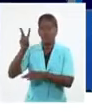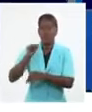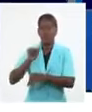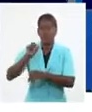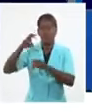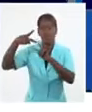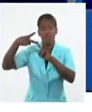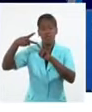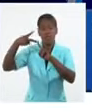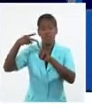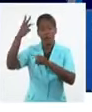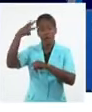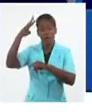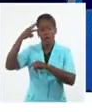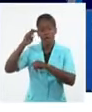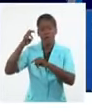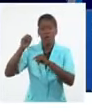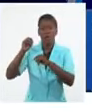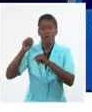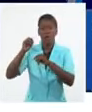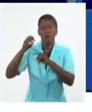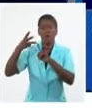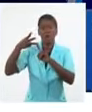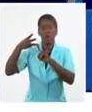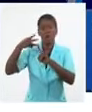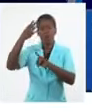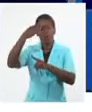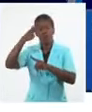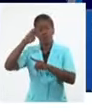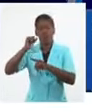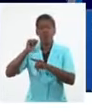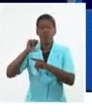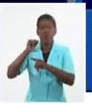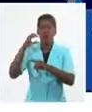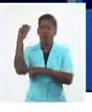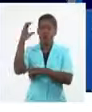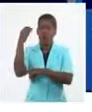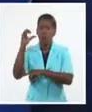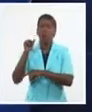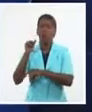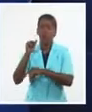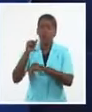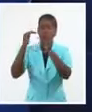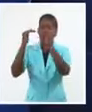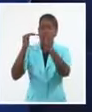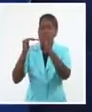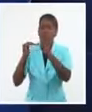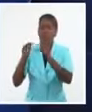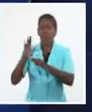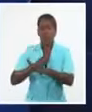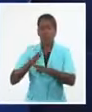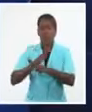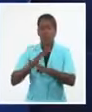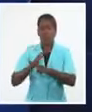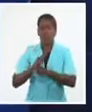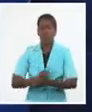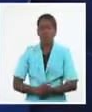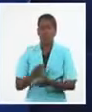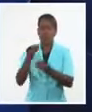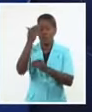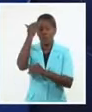que tiene 18, y Cuba, México 16, y Colombia y Chile 15. Bueno, muchísimas gracias por estar con nosotros en esta tarde de